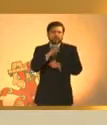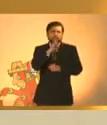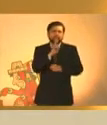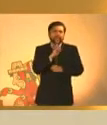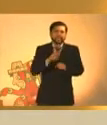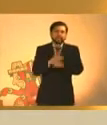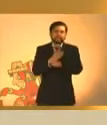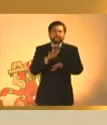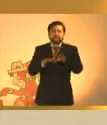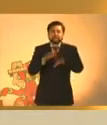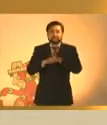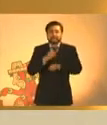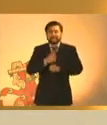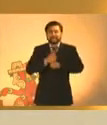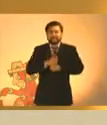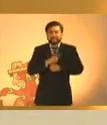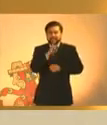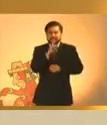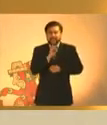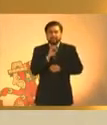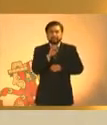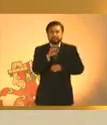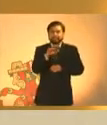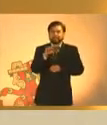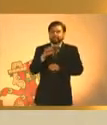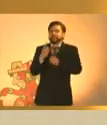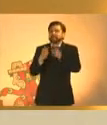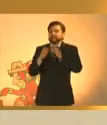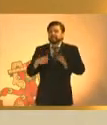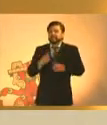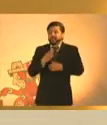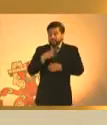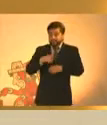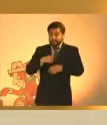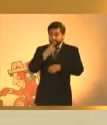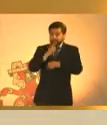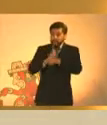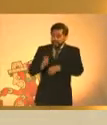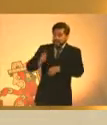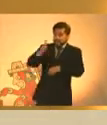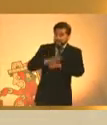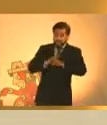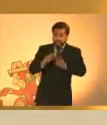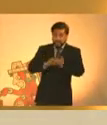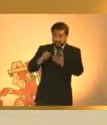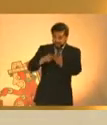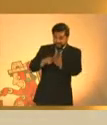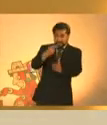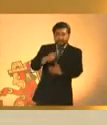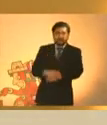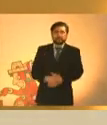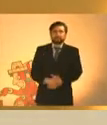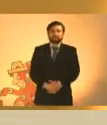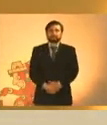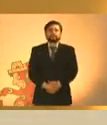vendimos con singular facilidad para decir que fui el primero en comprarla y el primero el que se la firmaron